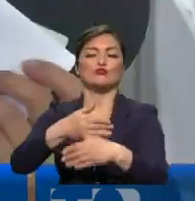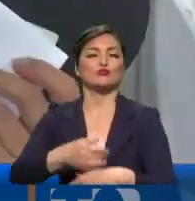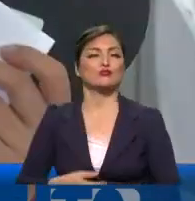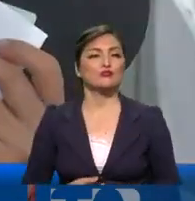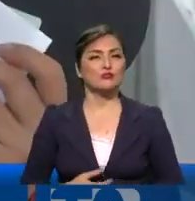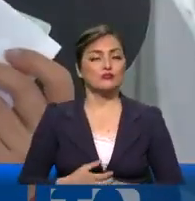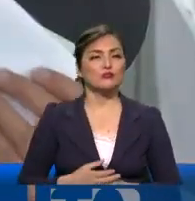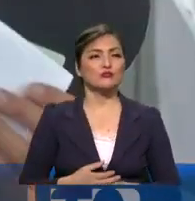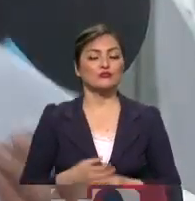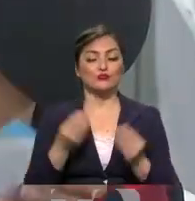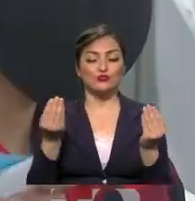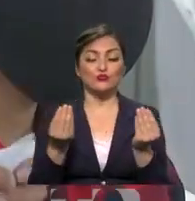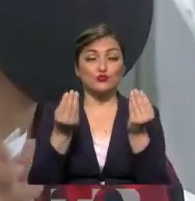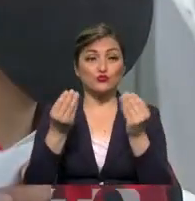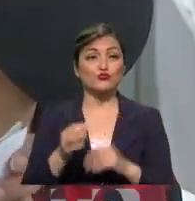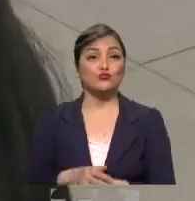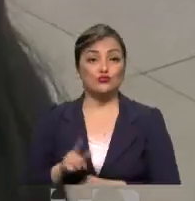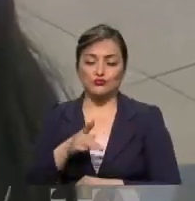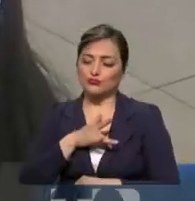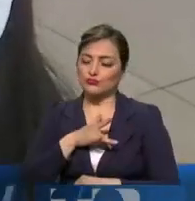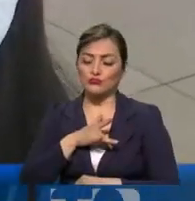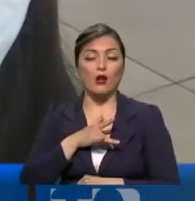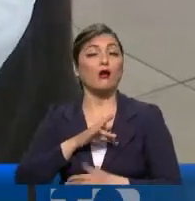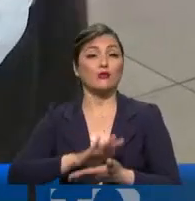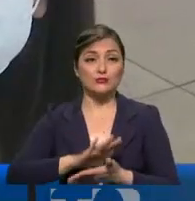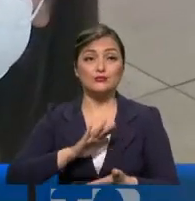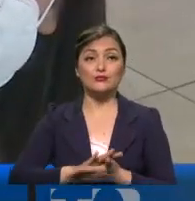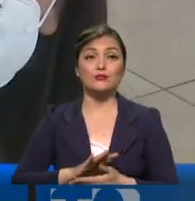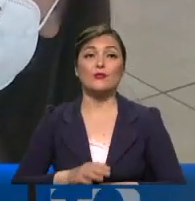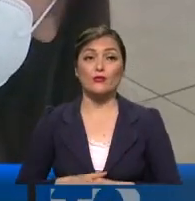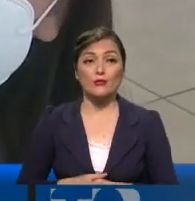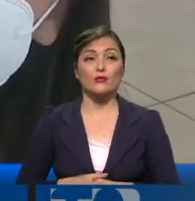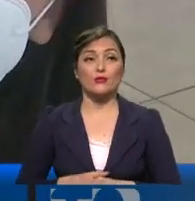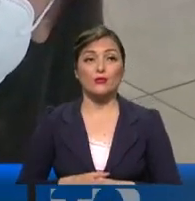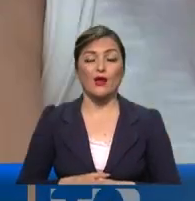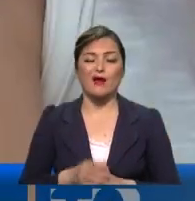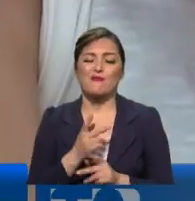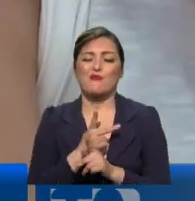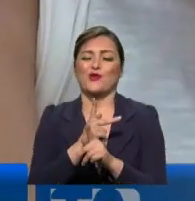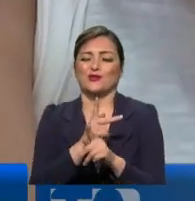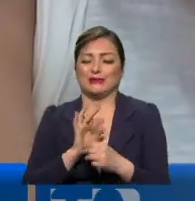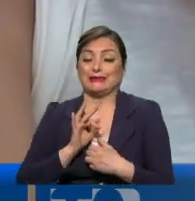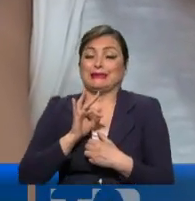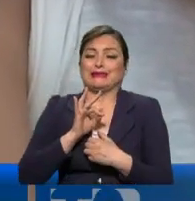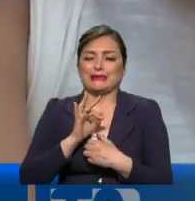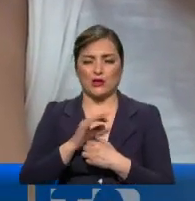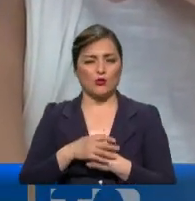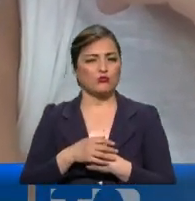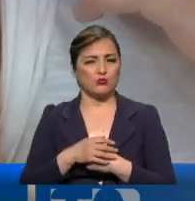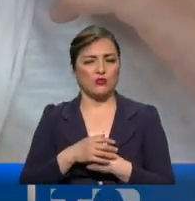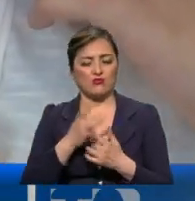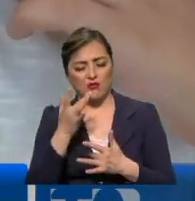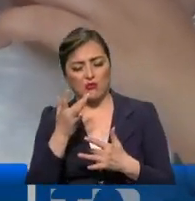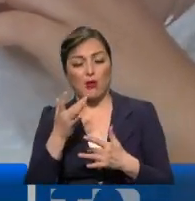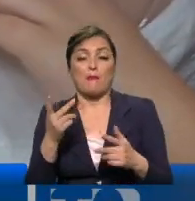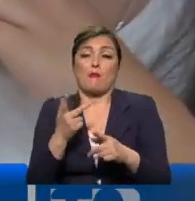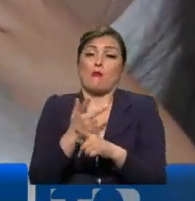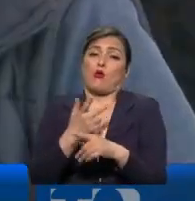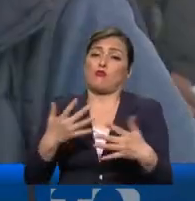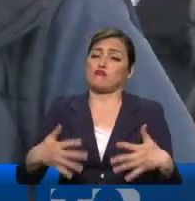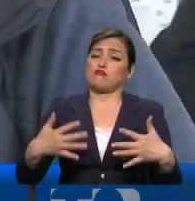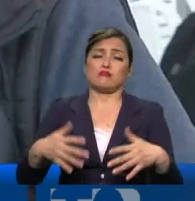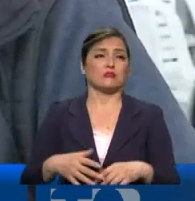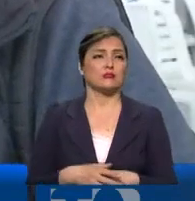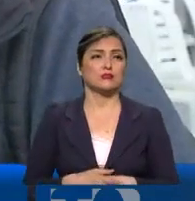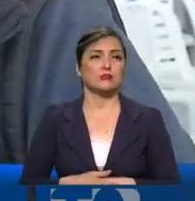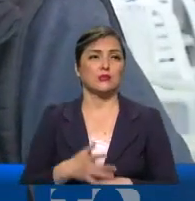vacunación. Los adolescentes se mostraron tranquilos y manifestaron que esto les protegerá del virus para que no agrave su condición de salud.